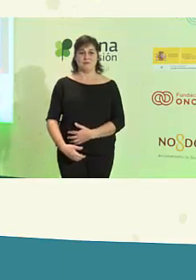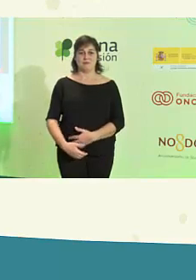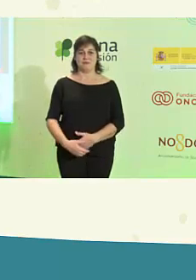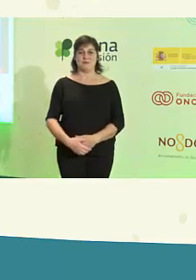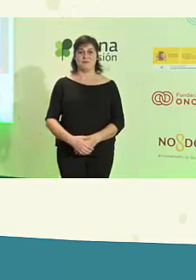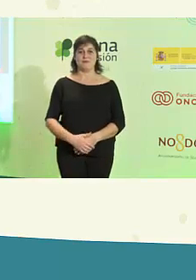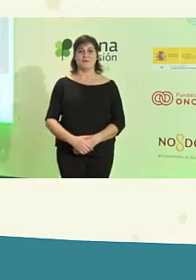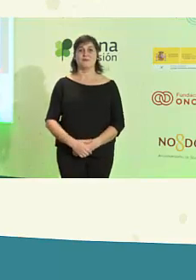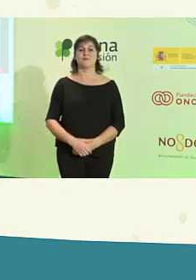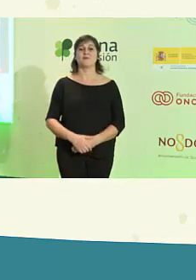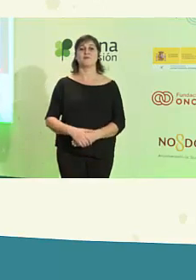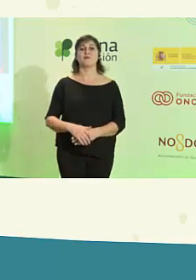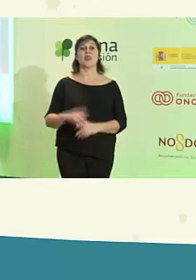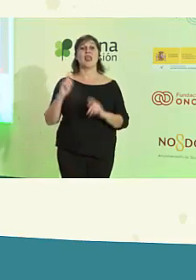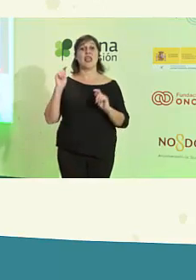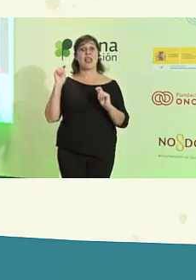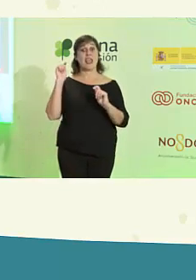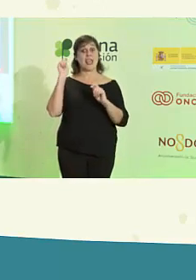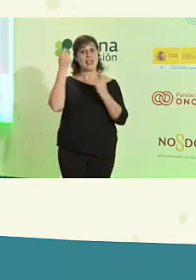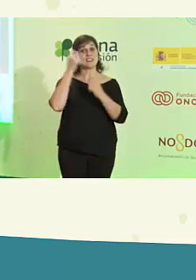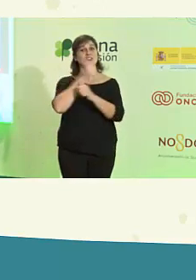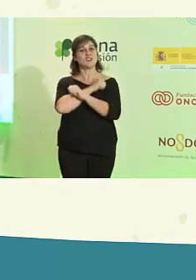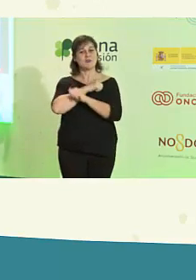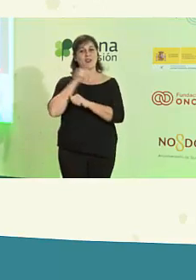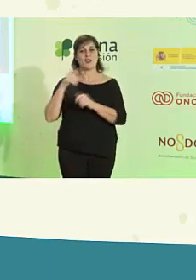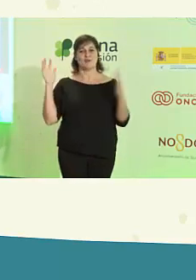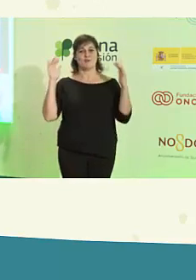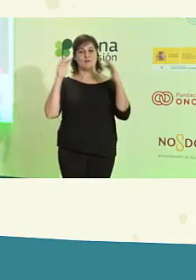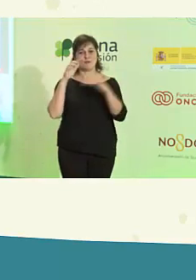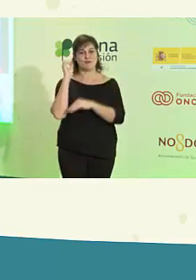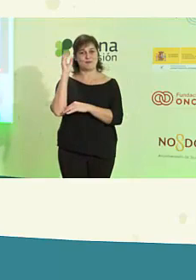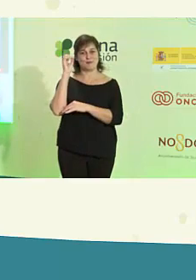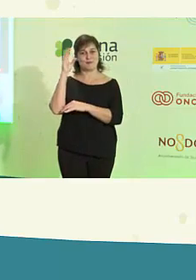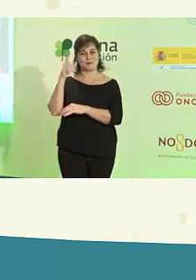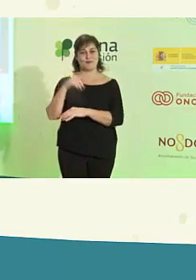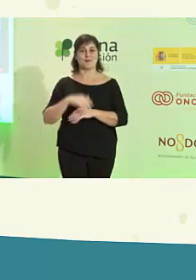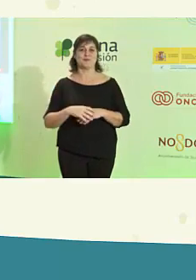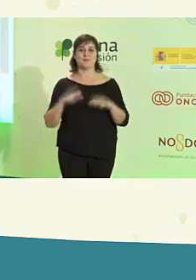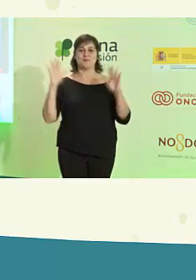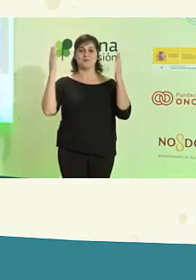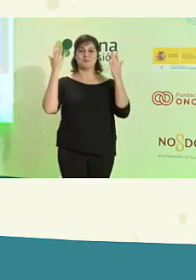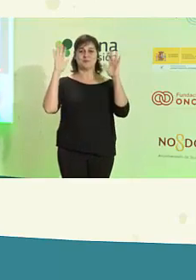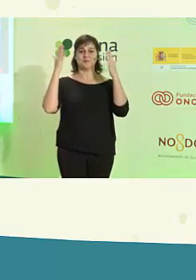Así que mucho éxito en esta conferencia.